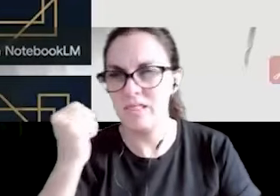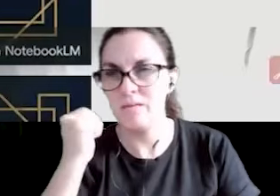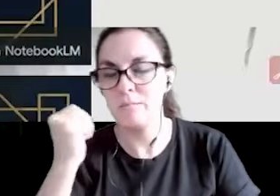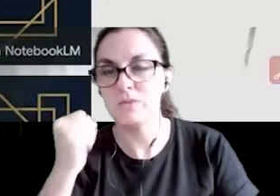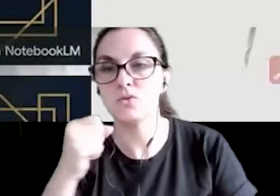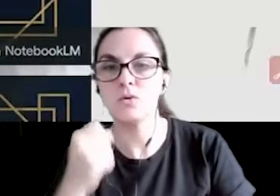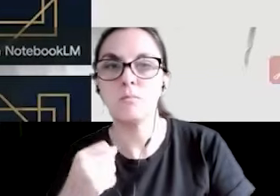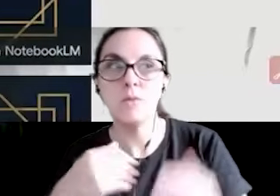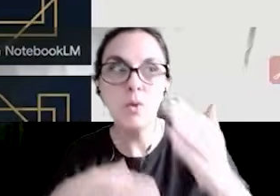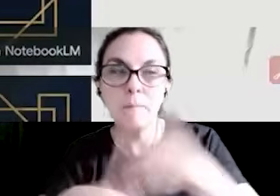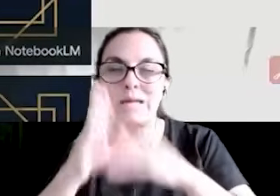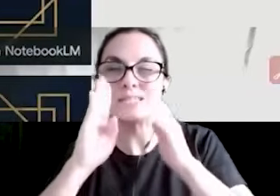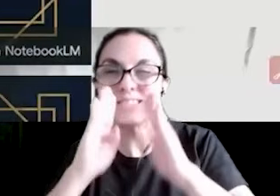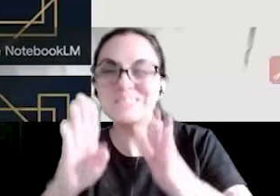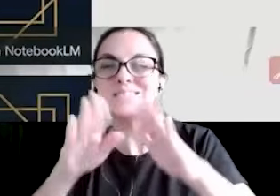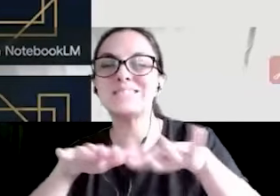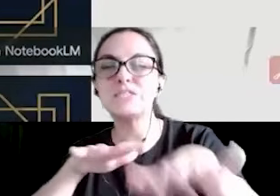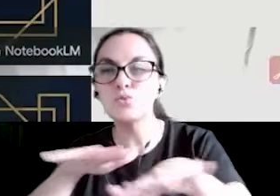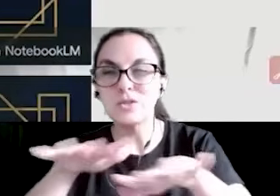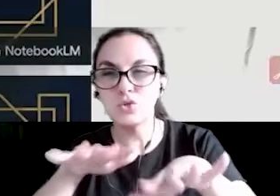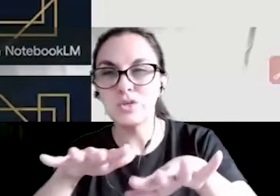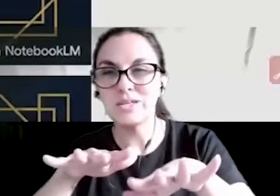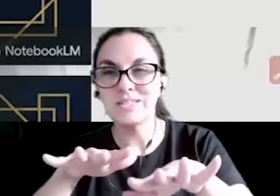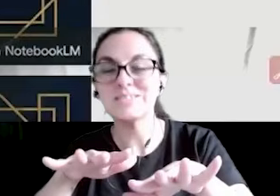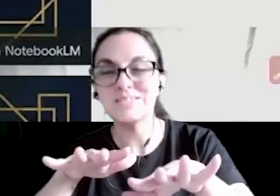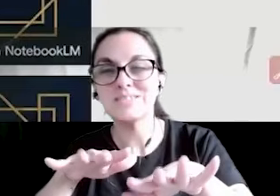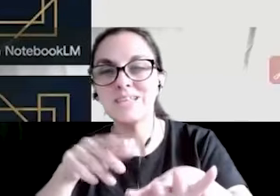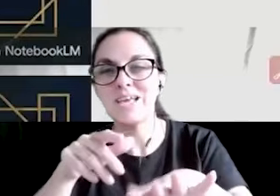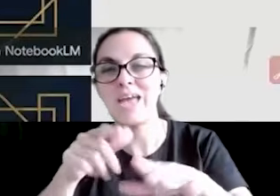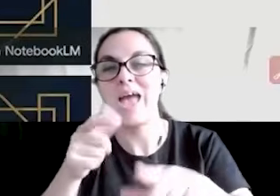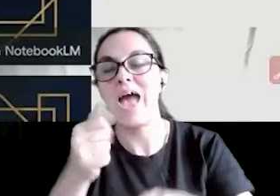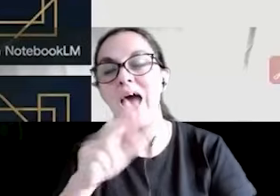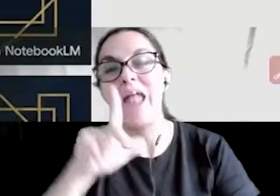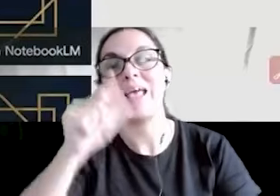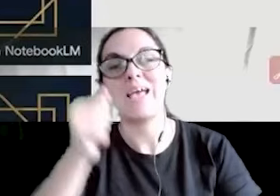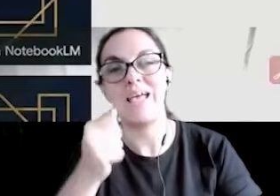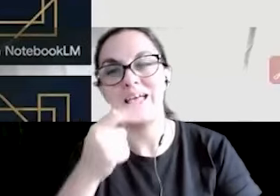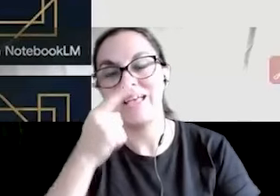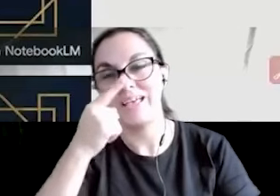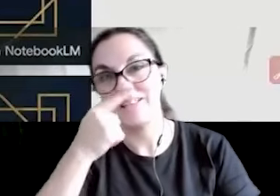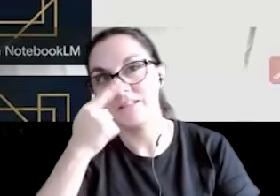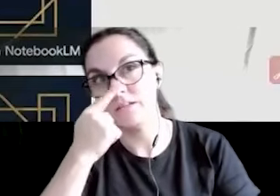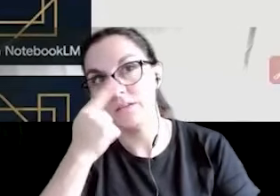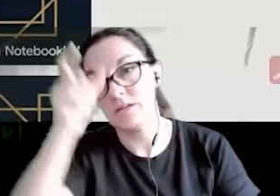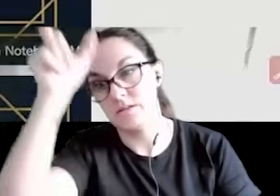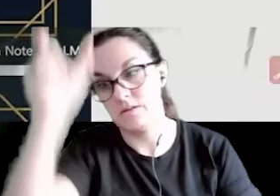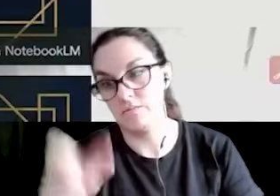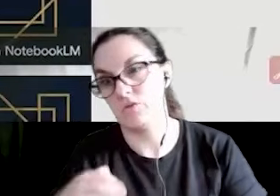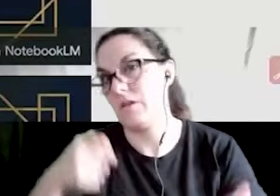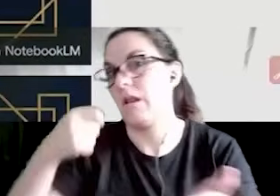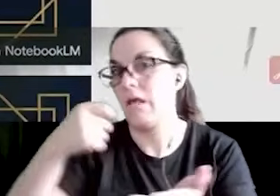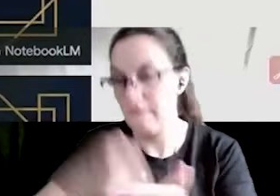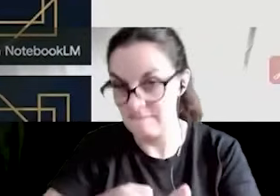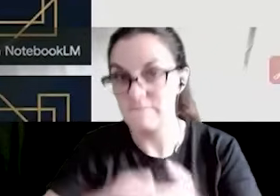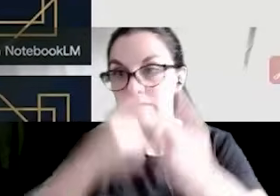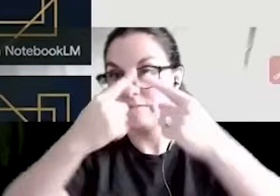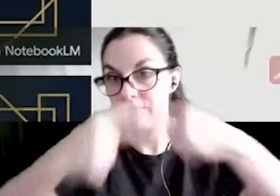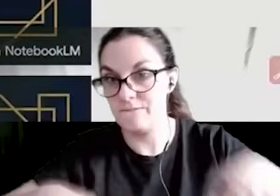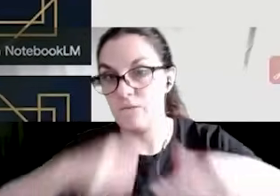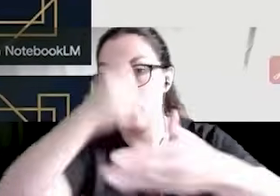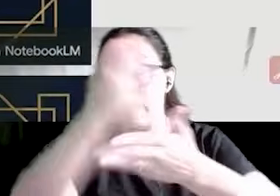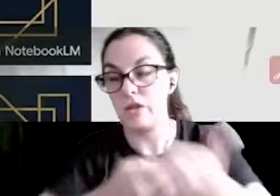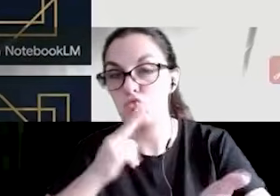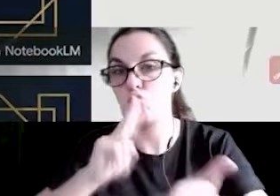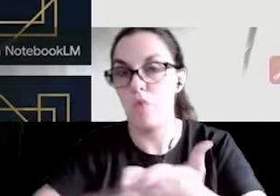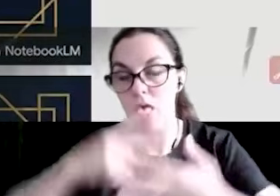situaciones donde también al organismo le interesa el cumplimiento de esos regímenes de declaraciones juradas o de información, como por